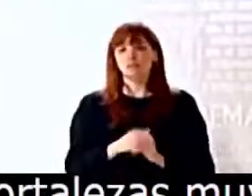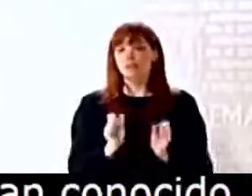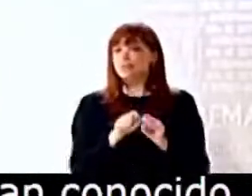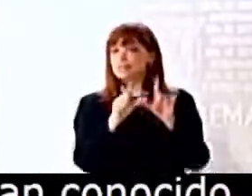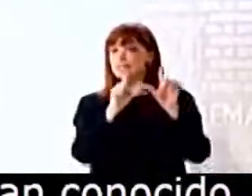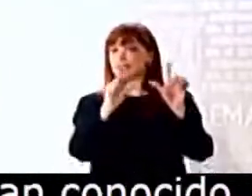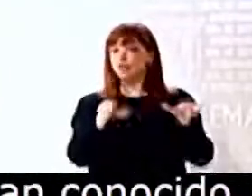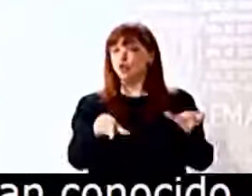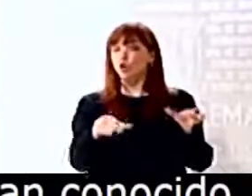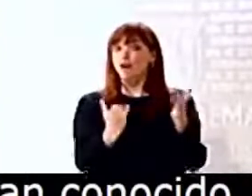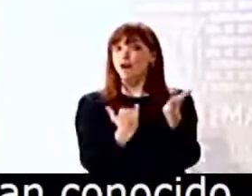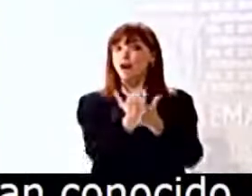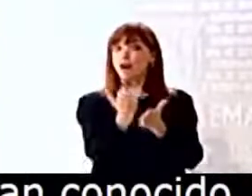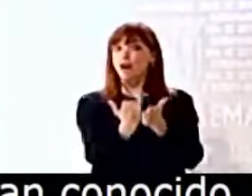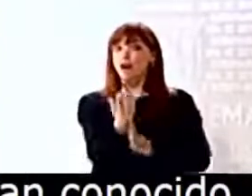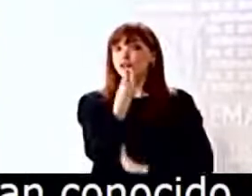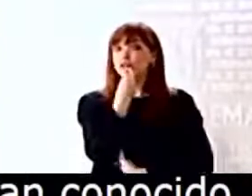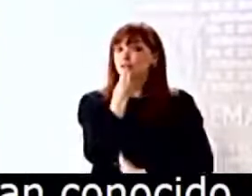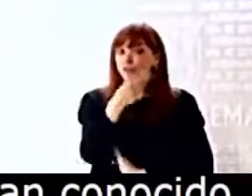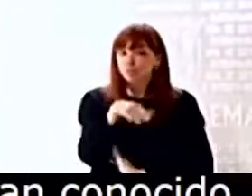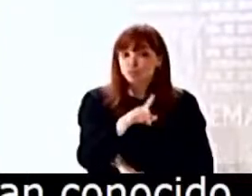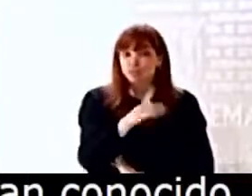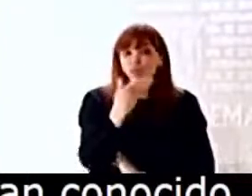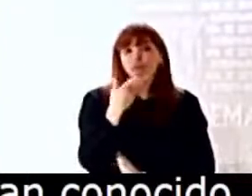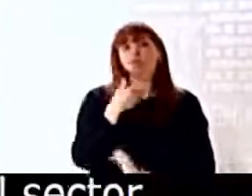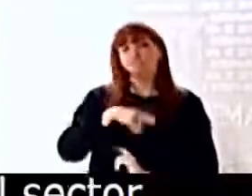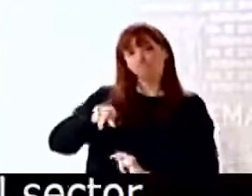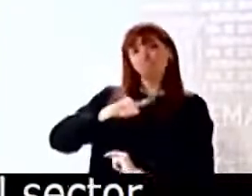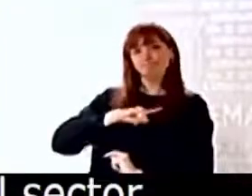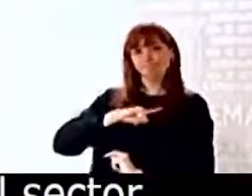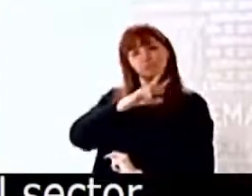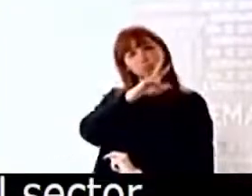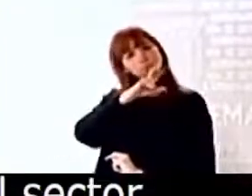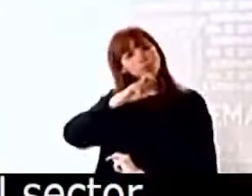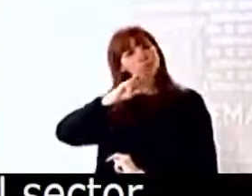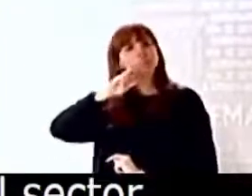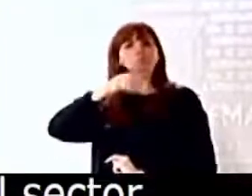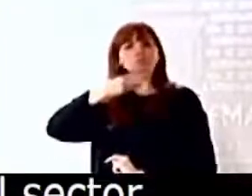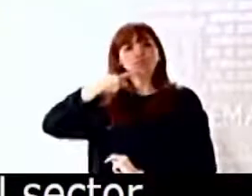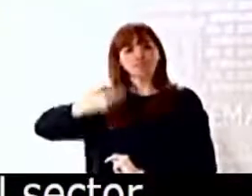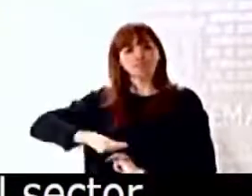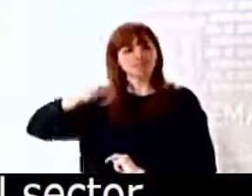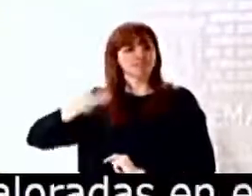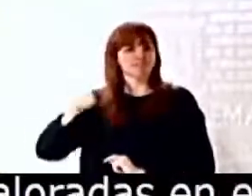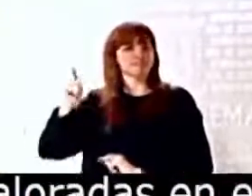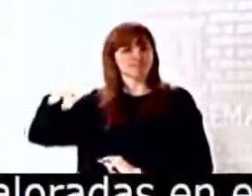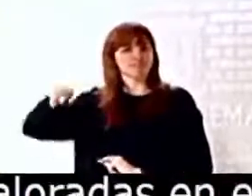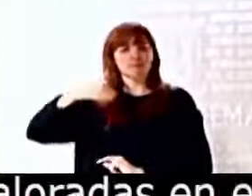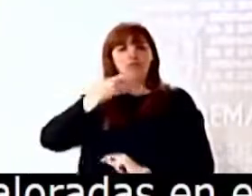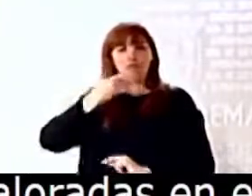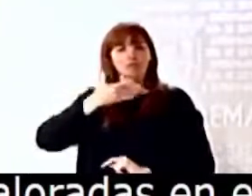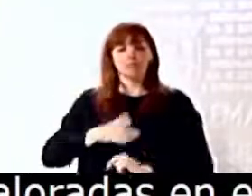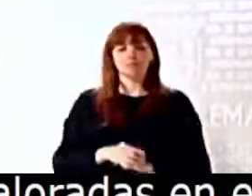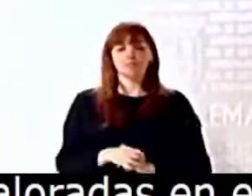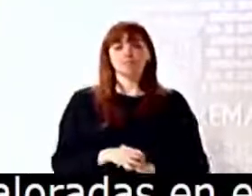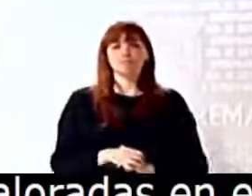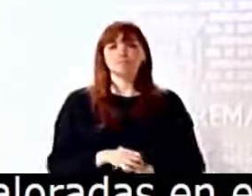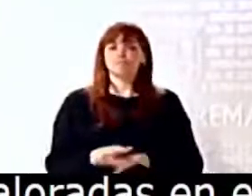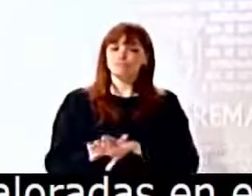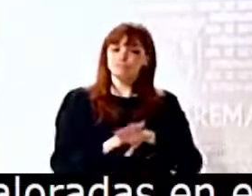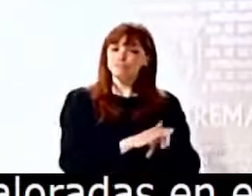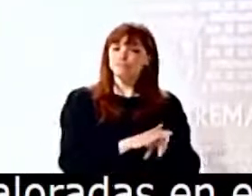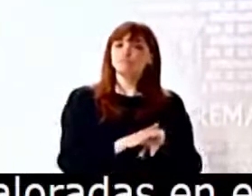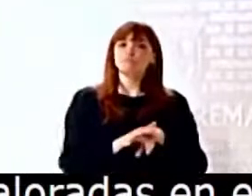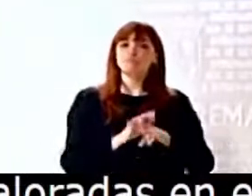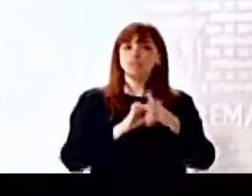sector agroalimentario tenemos y que son muy valoradas en esa parte del mundo. En segundo